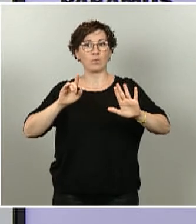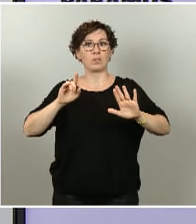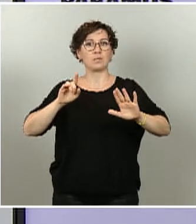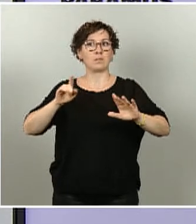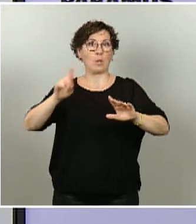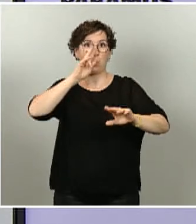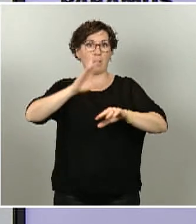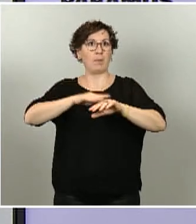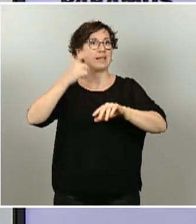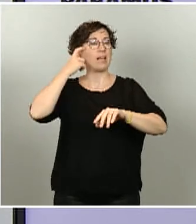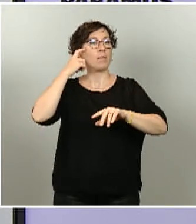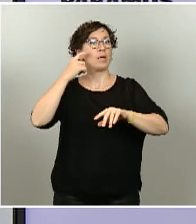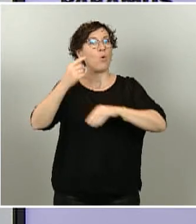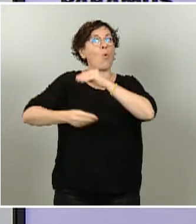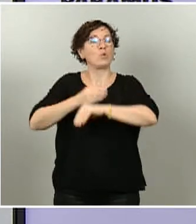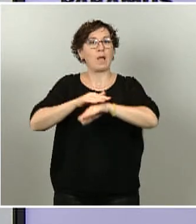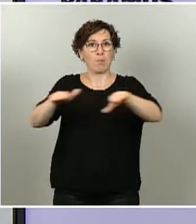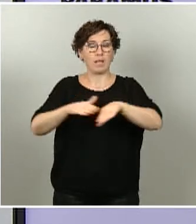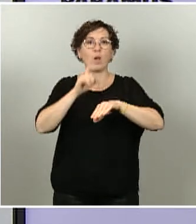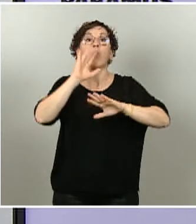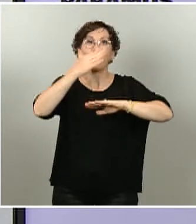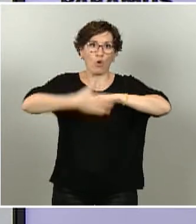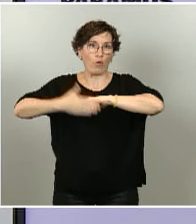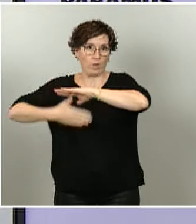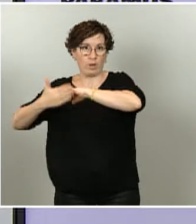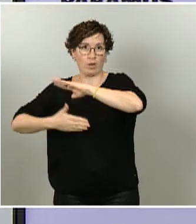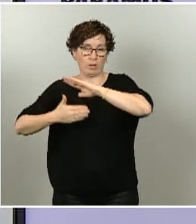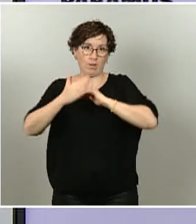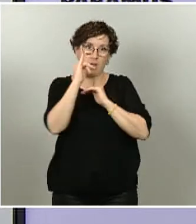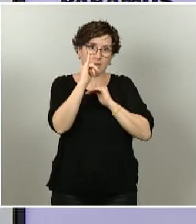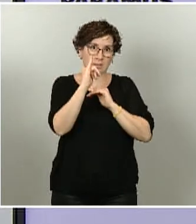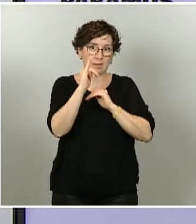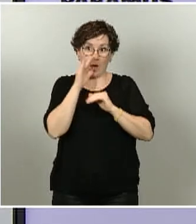estar sometido a ciertas condiciones en las que estamos trabajando y que vamos a dar a conocer en breve.